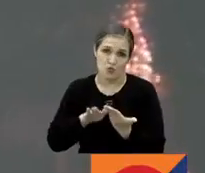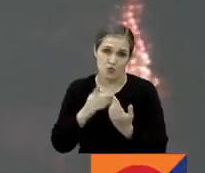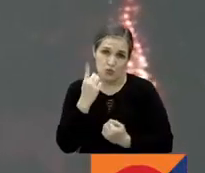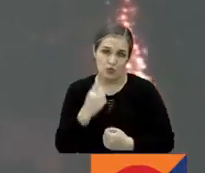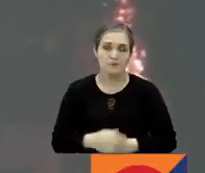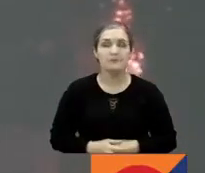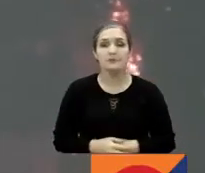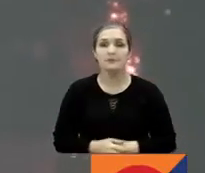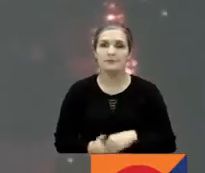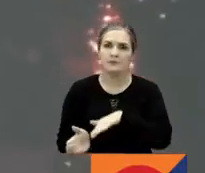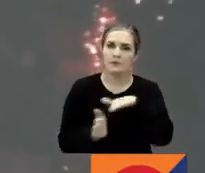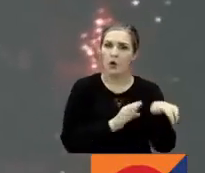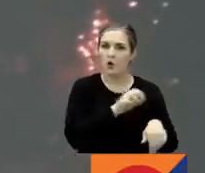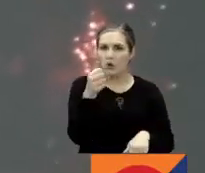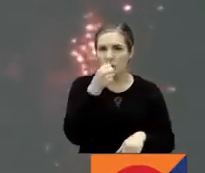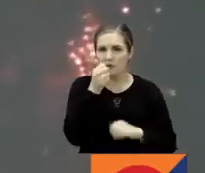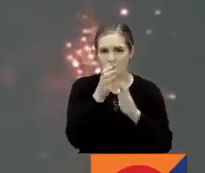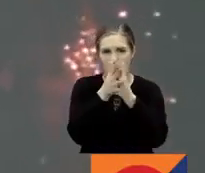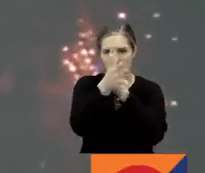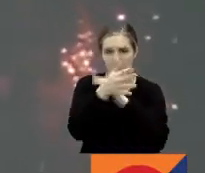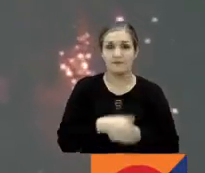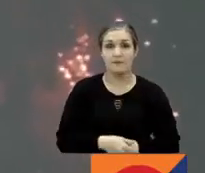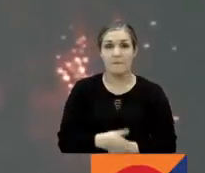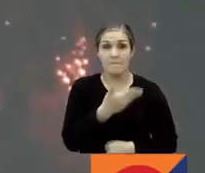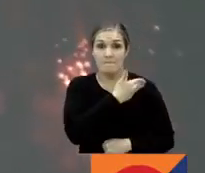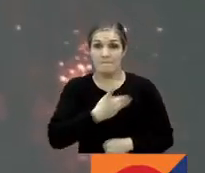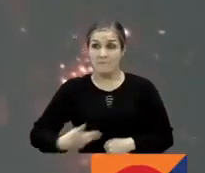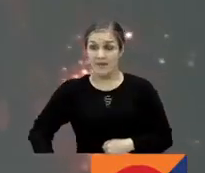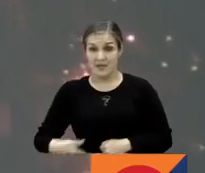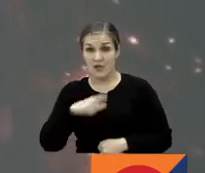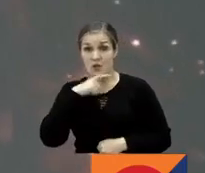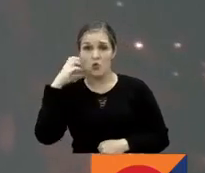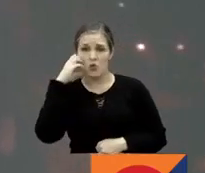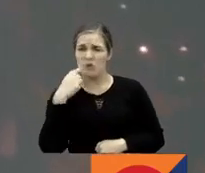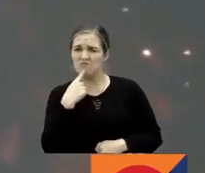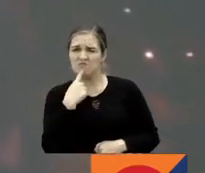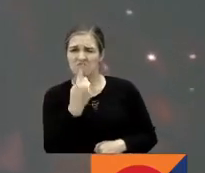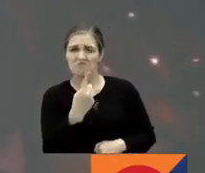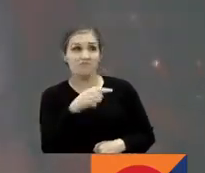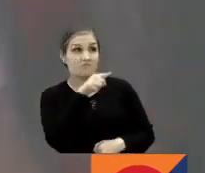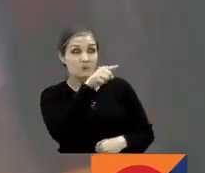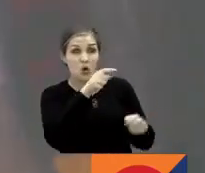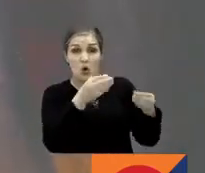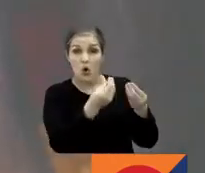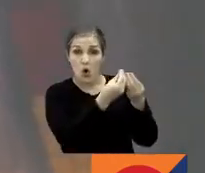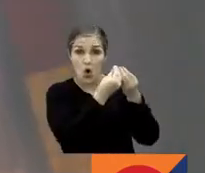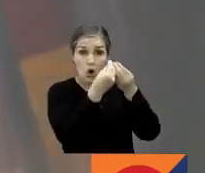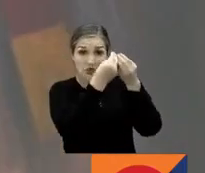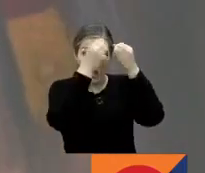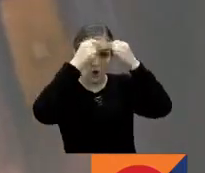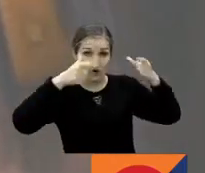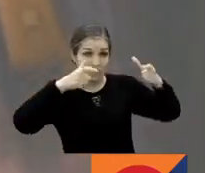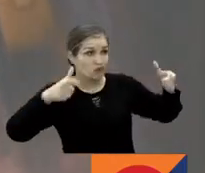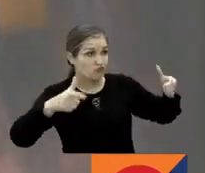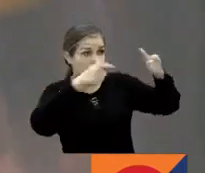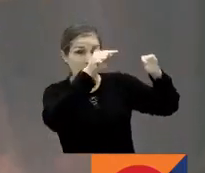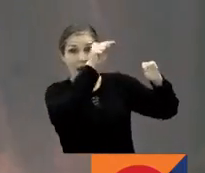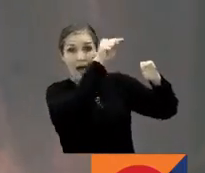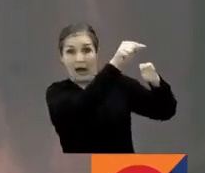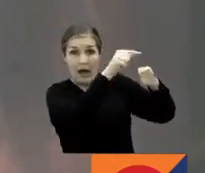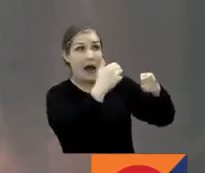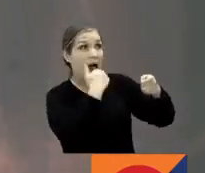otras noticias, el presidente Iván Duque confirmó que el gobierno impugnará el fallo del Consejo de Estado que suspende provisionalmente el decreto de